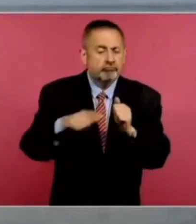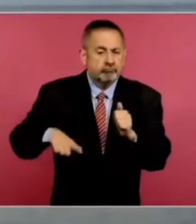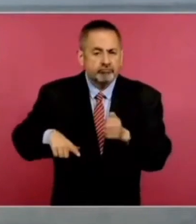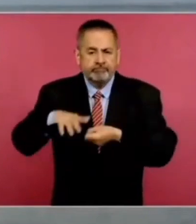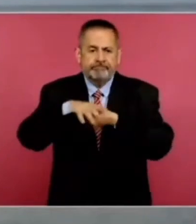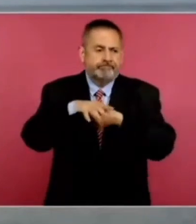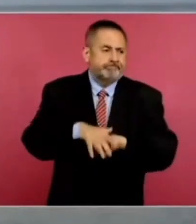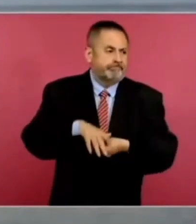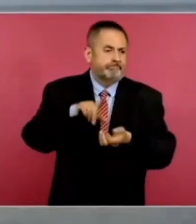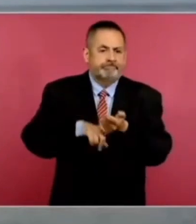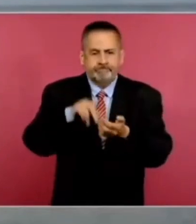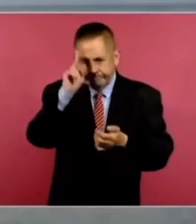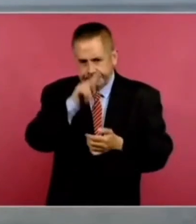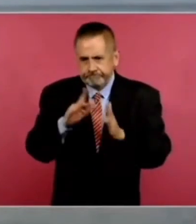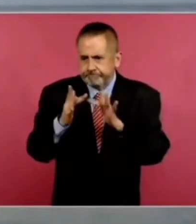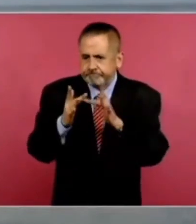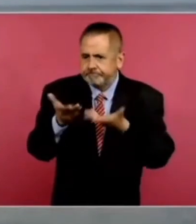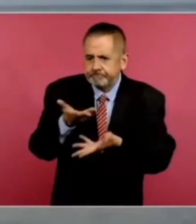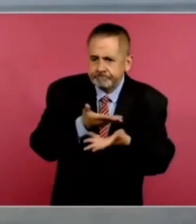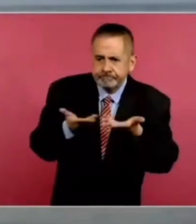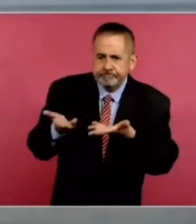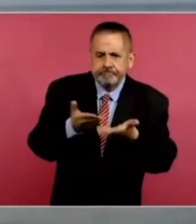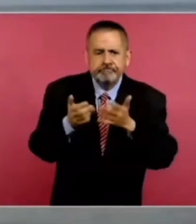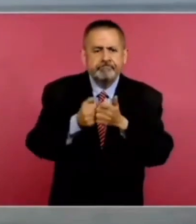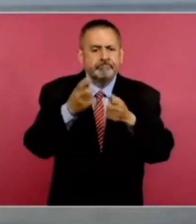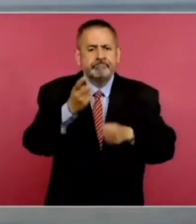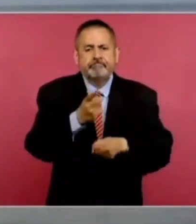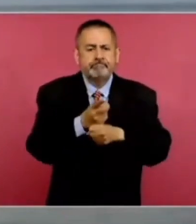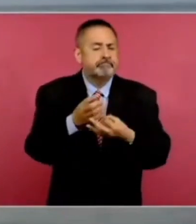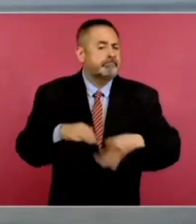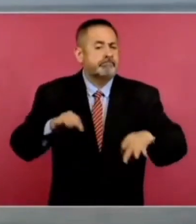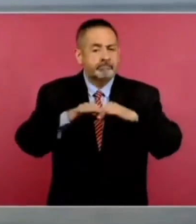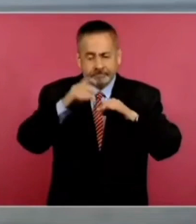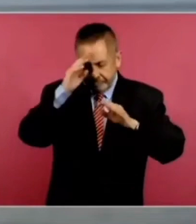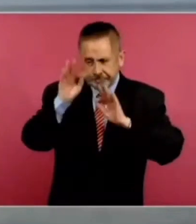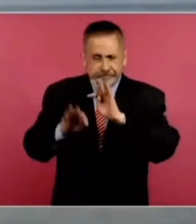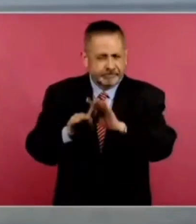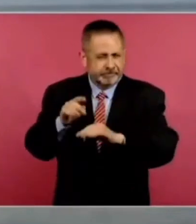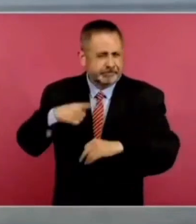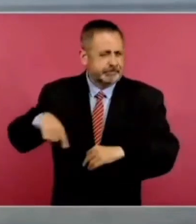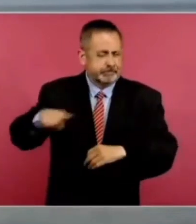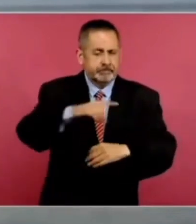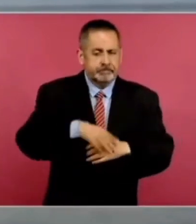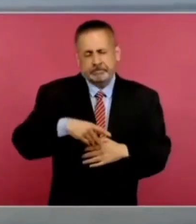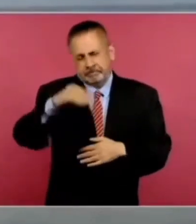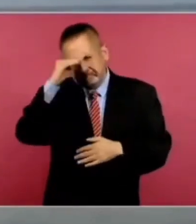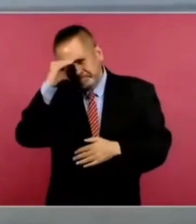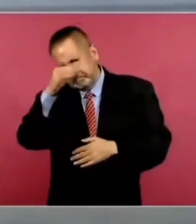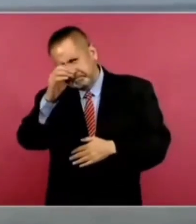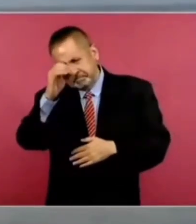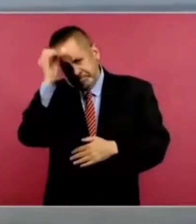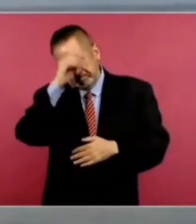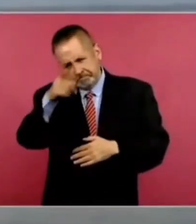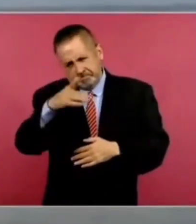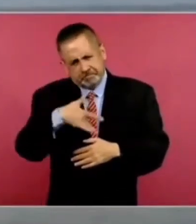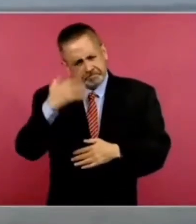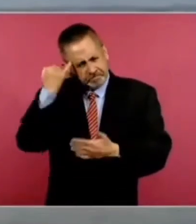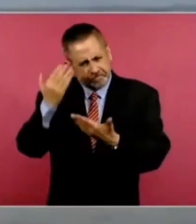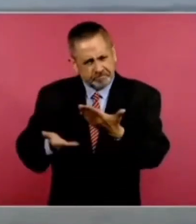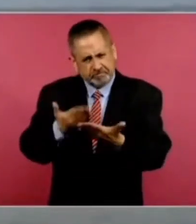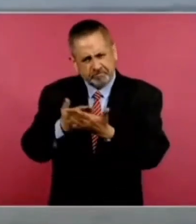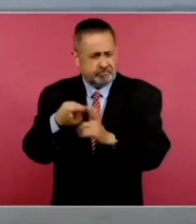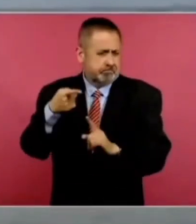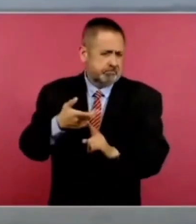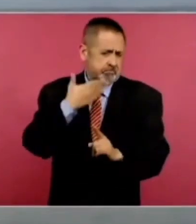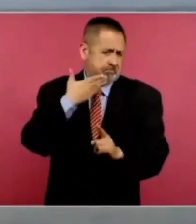presión más fuerte para atender temas de servicios y seguridad que son fundamentales para la ciudadanía. ¿Le parece a usted una propuesta atinada